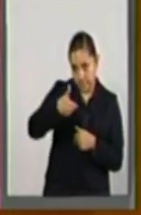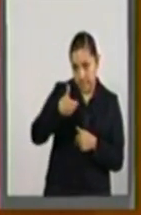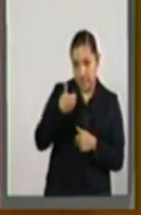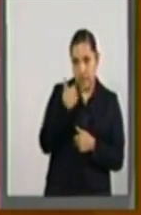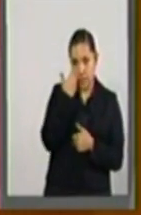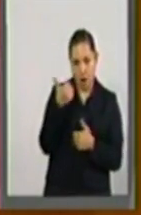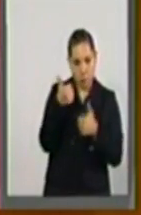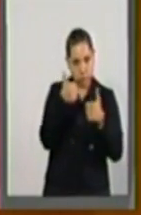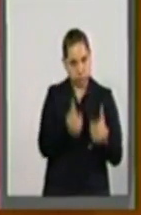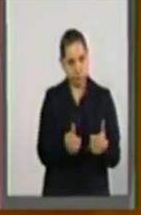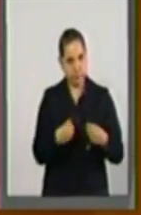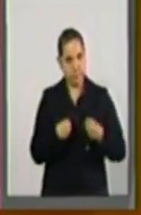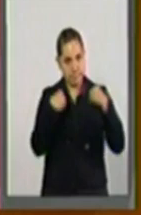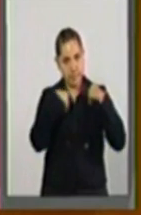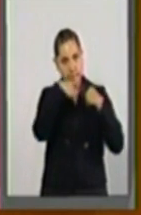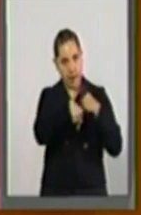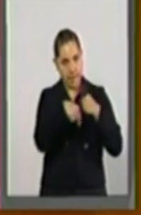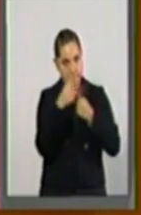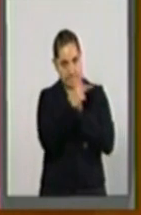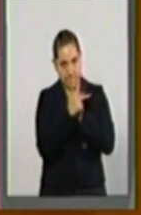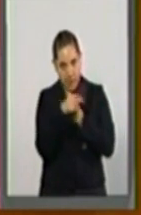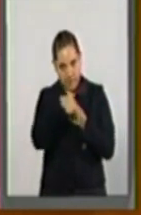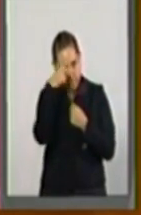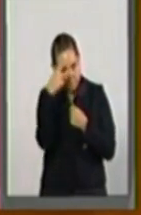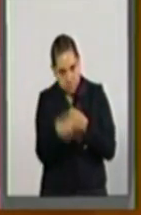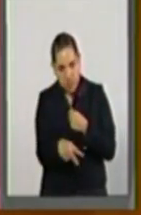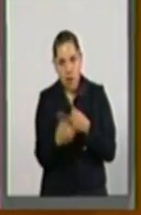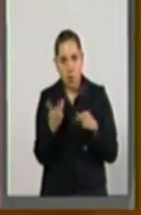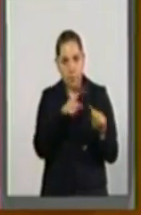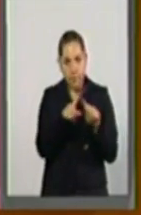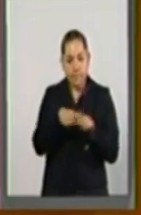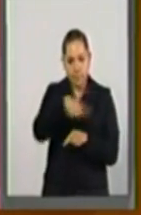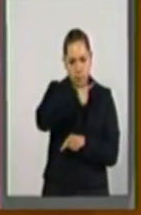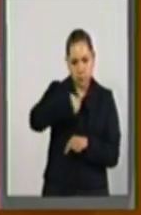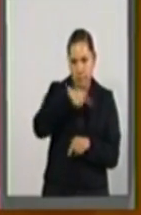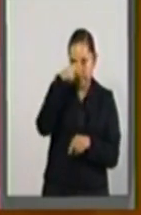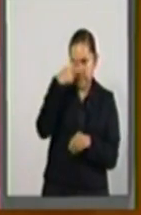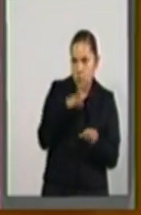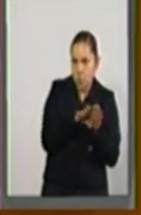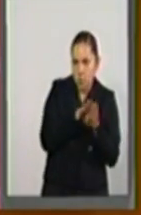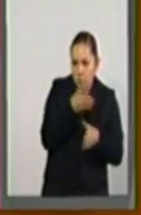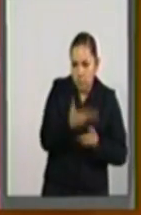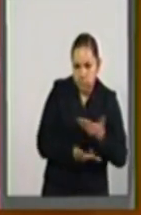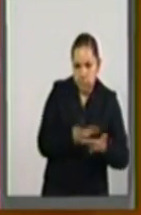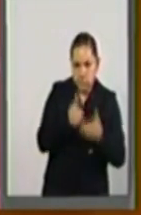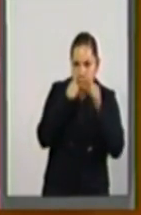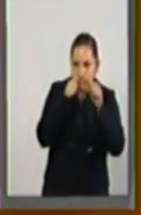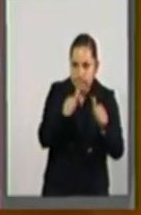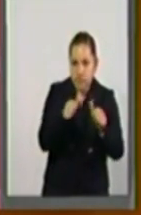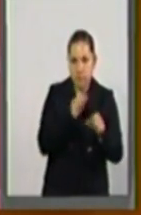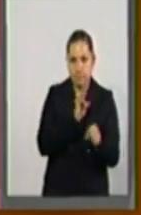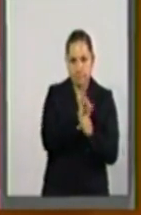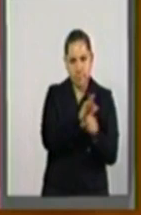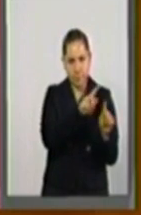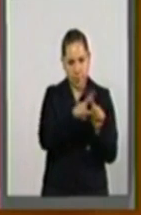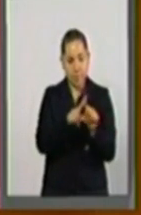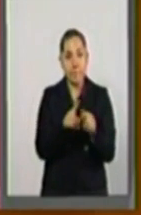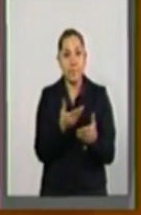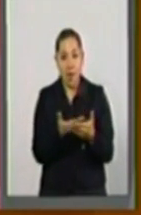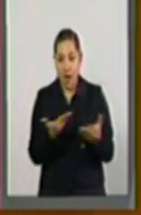nuestro país. En la norma que se propuso reformar y sobre la cual se hará hoy, ya se hizo la